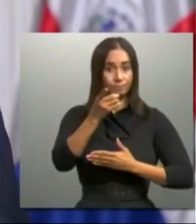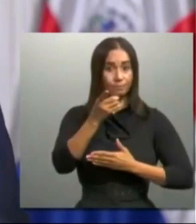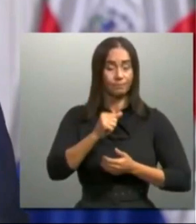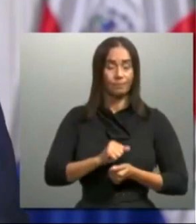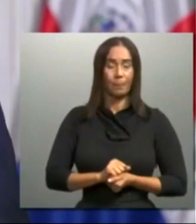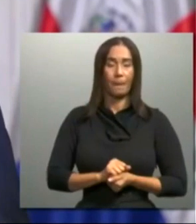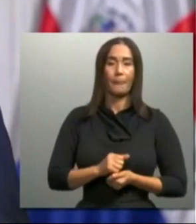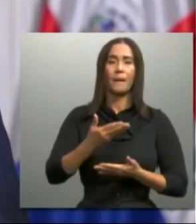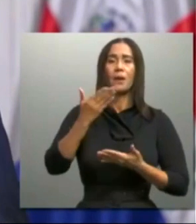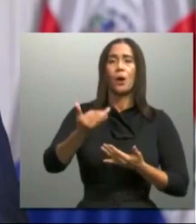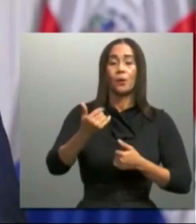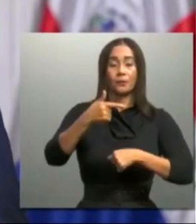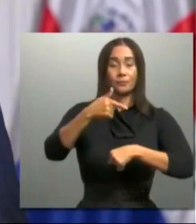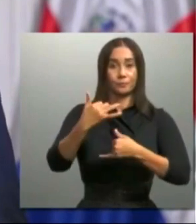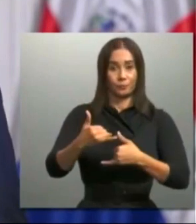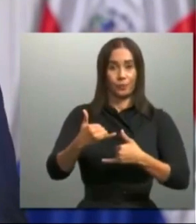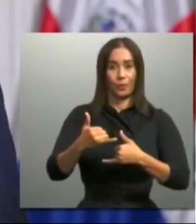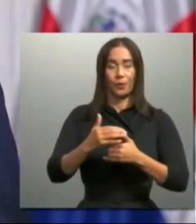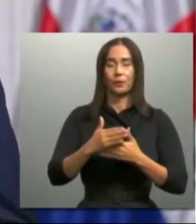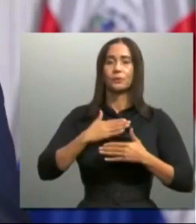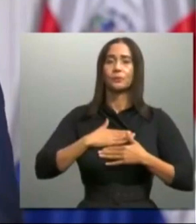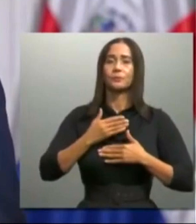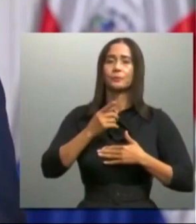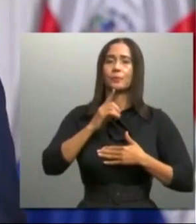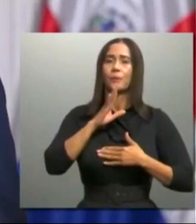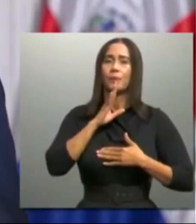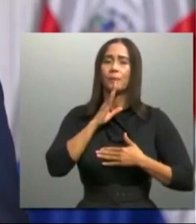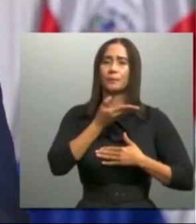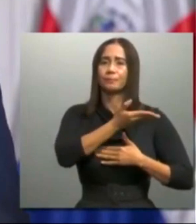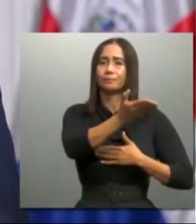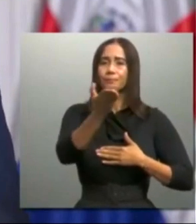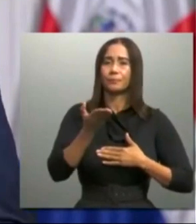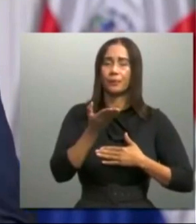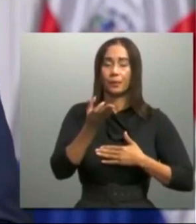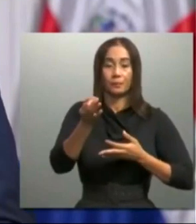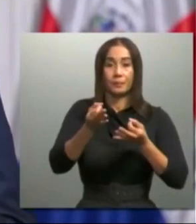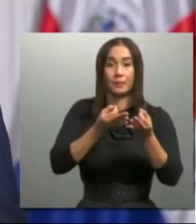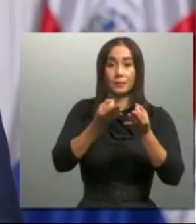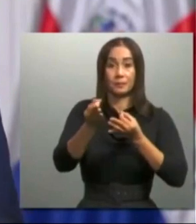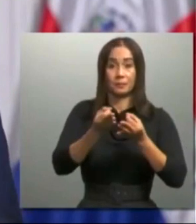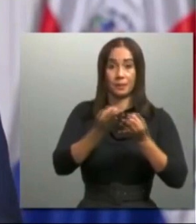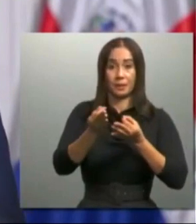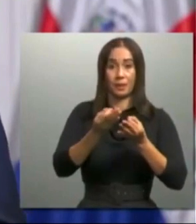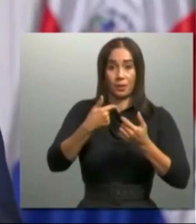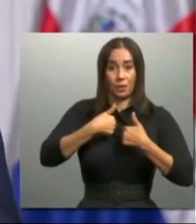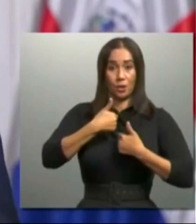noche a las 7, pues se quitó un ruido que venía